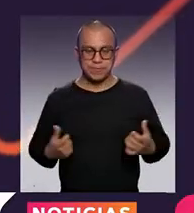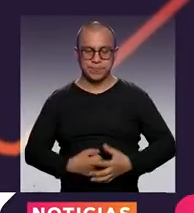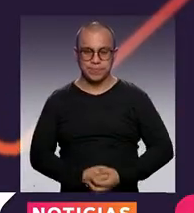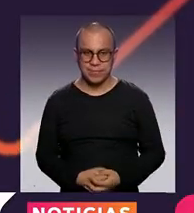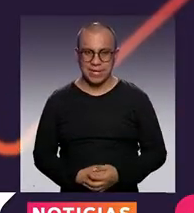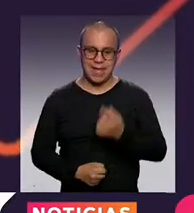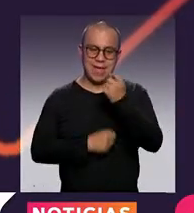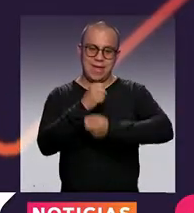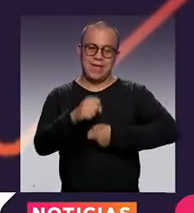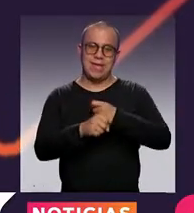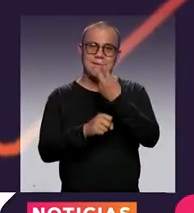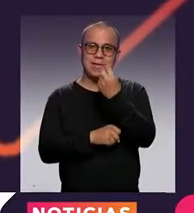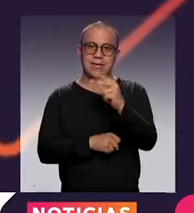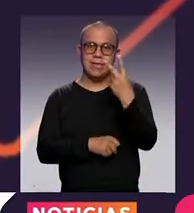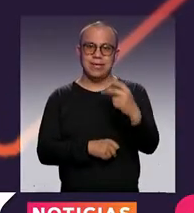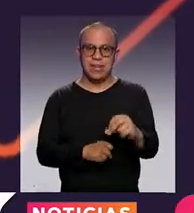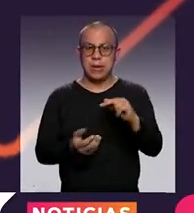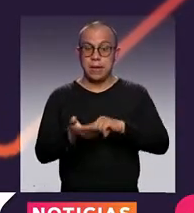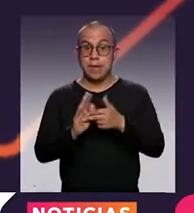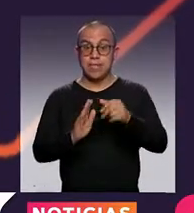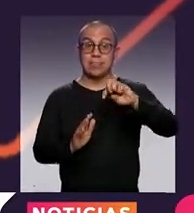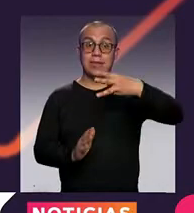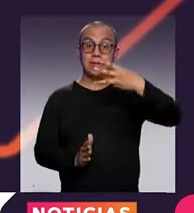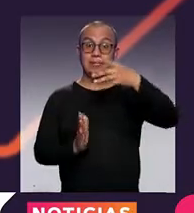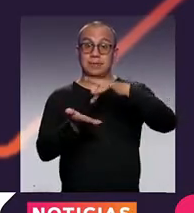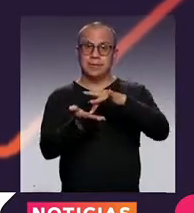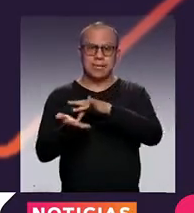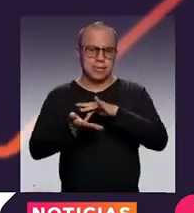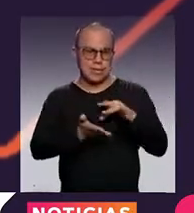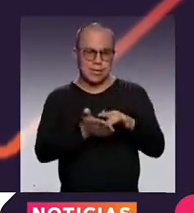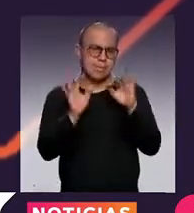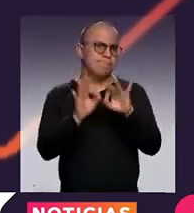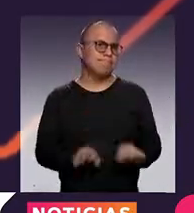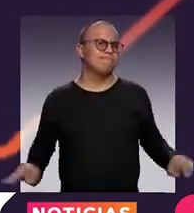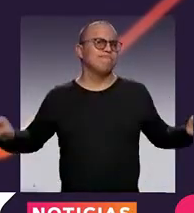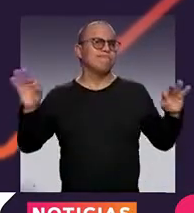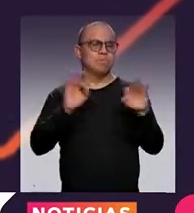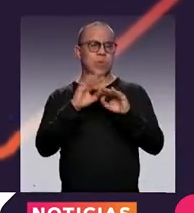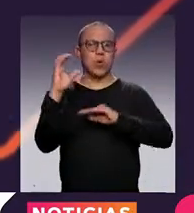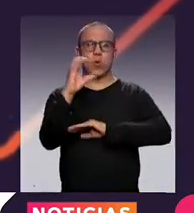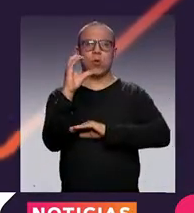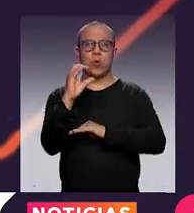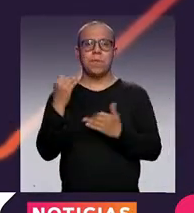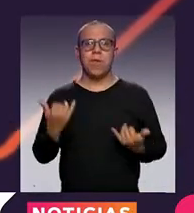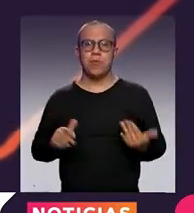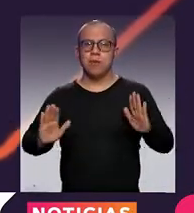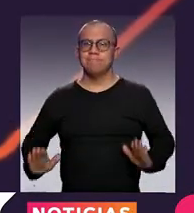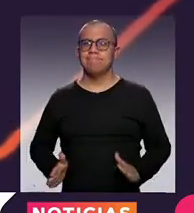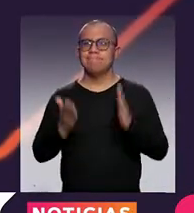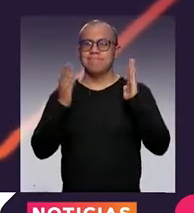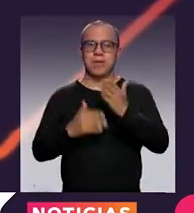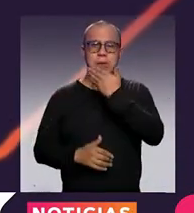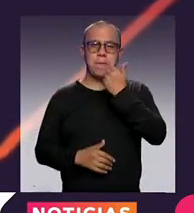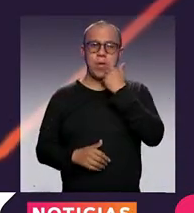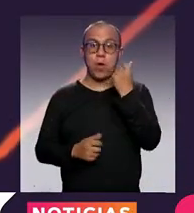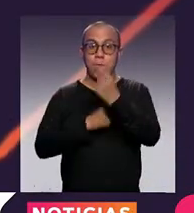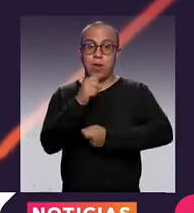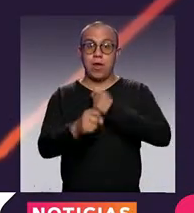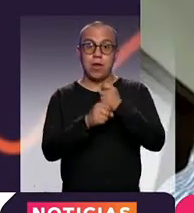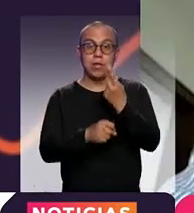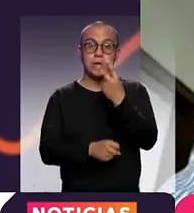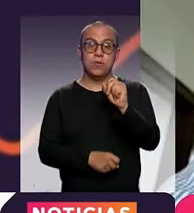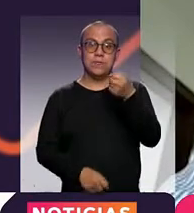edición 2020 será su tercera participación en la carrera más importante del automovilismo colombiano. Su mejor resultado fue en